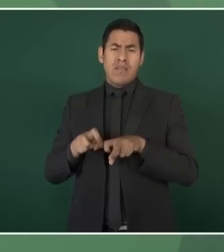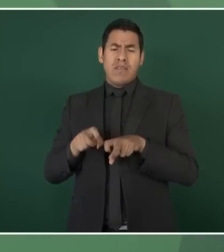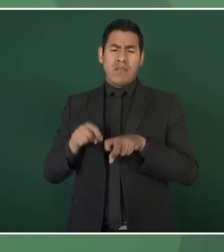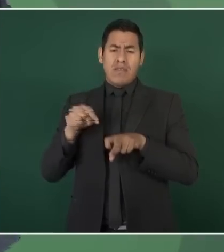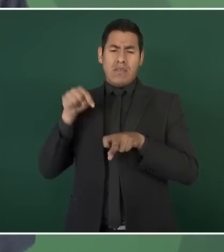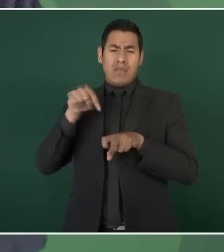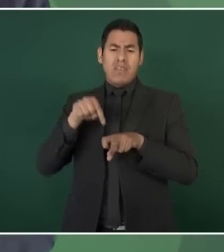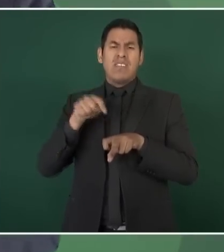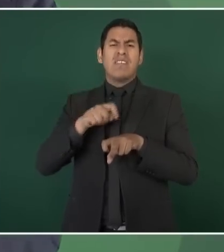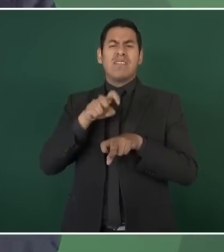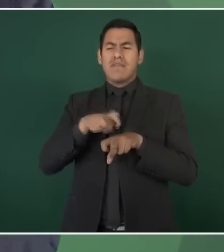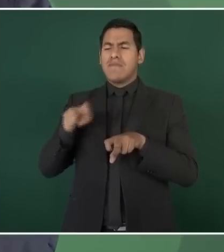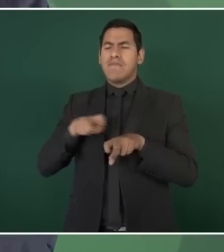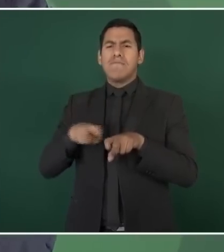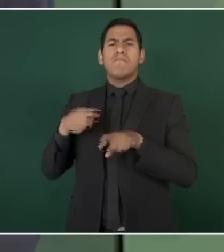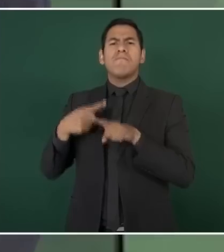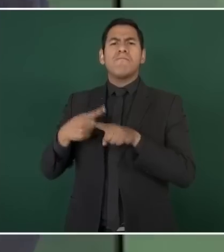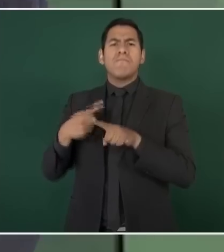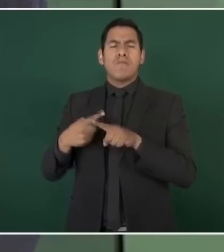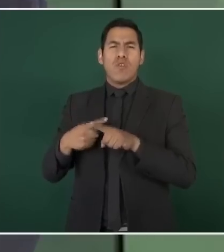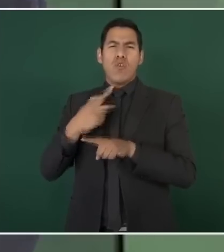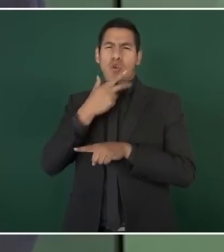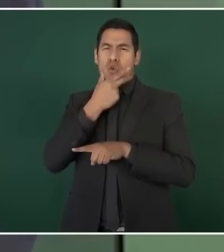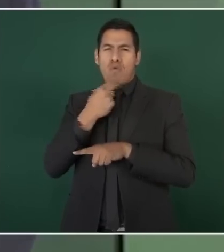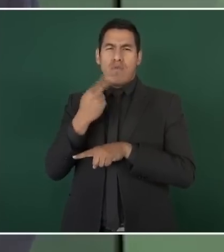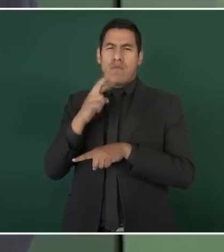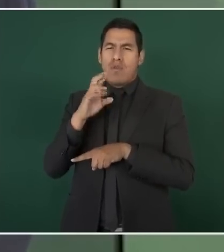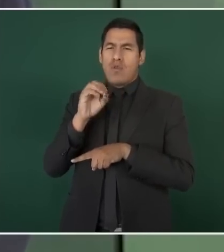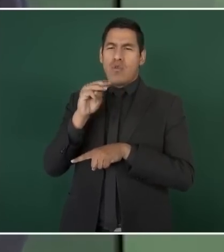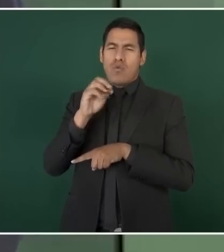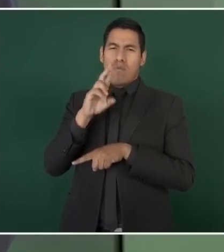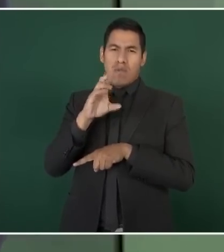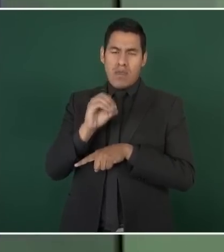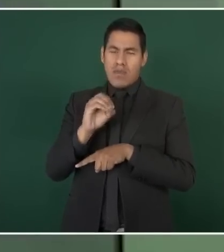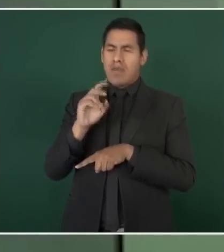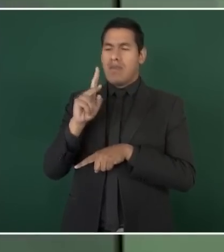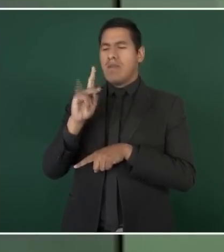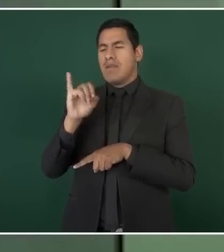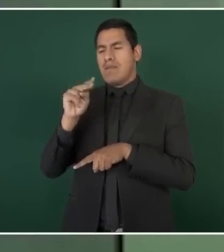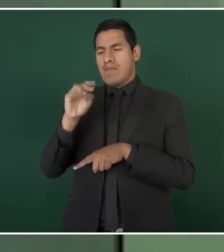tripulado por el señor Romero y Pino Suárez,